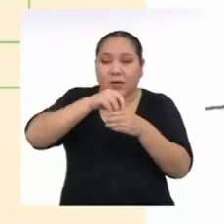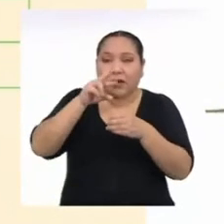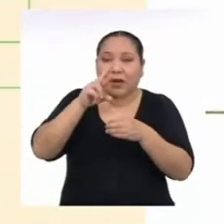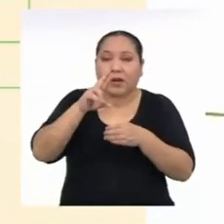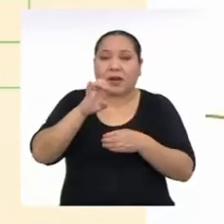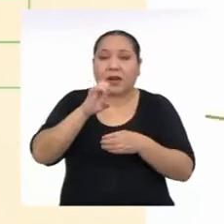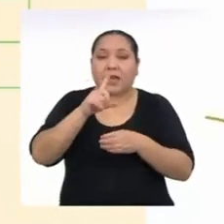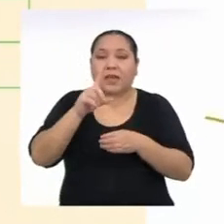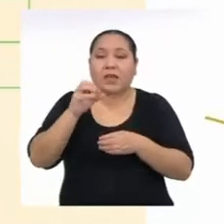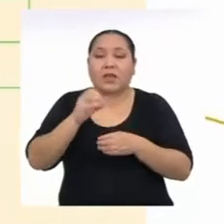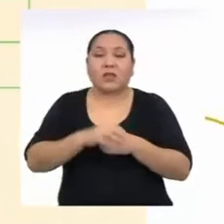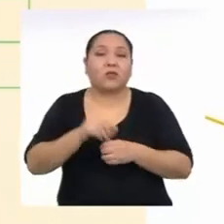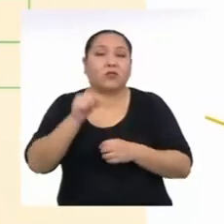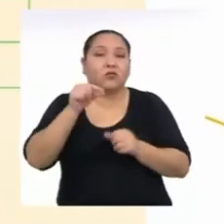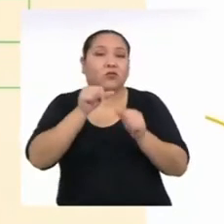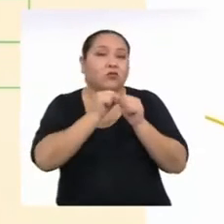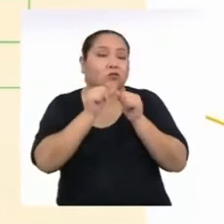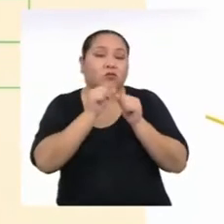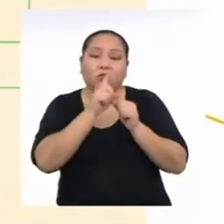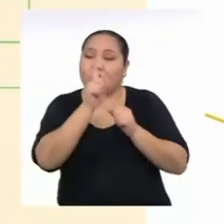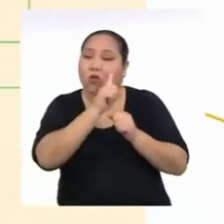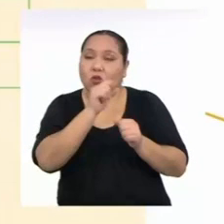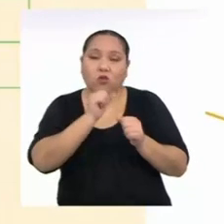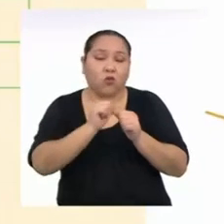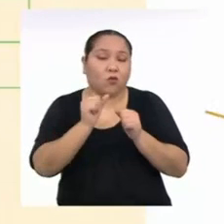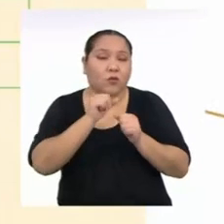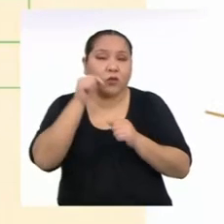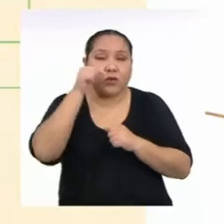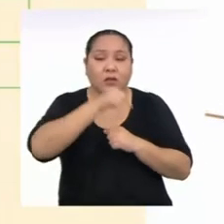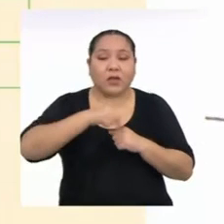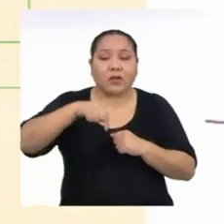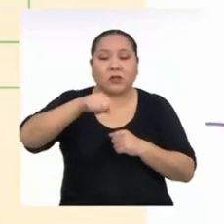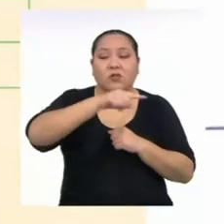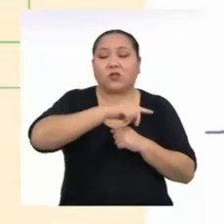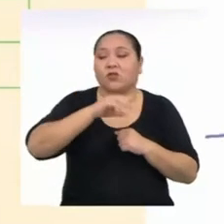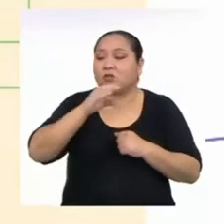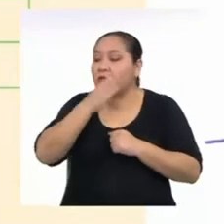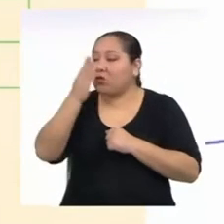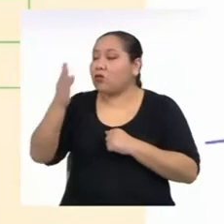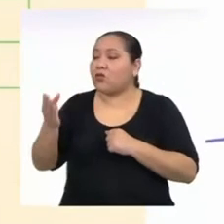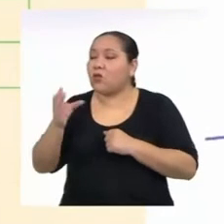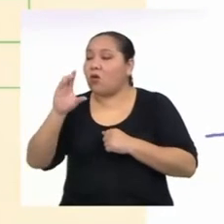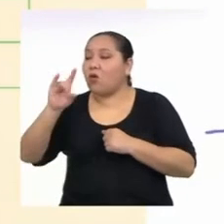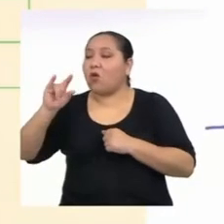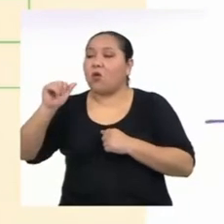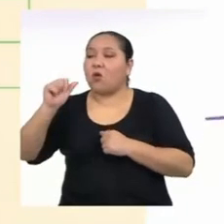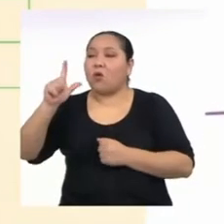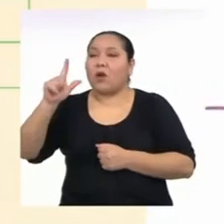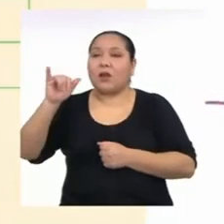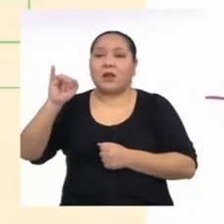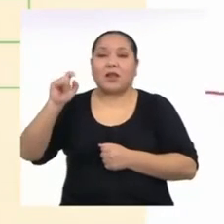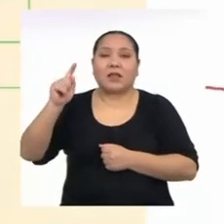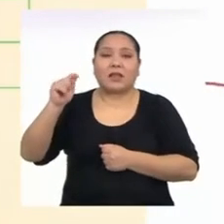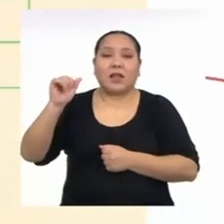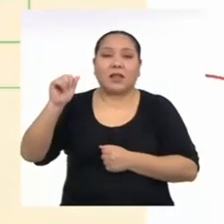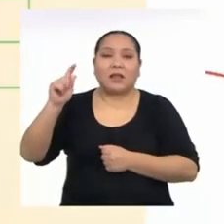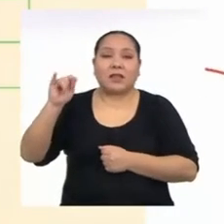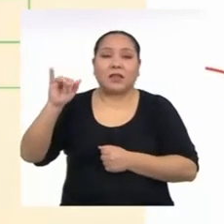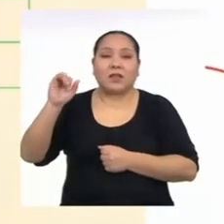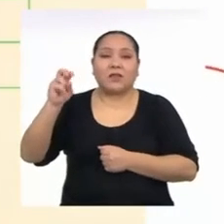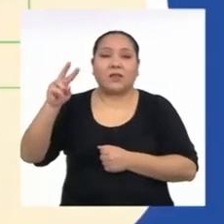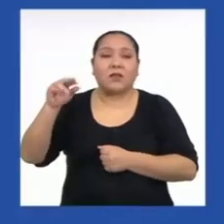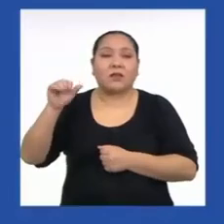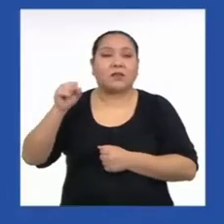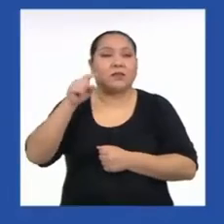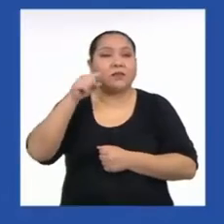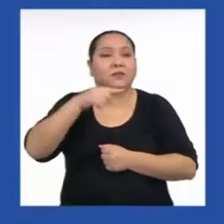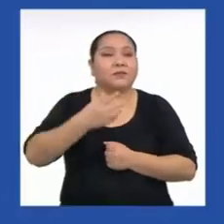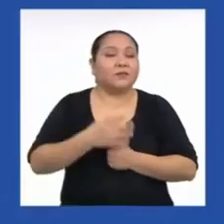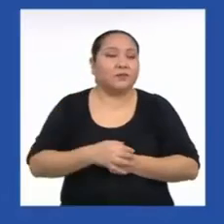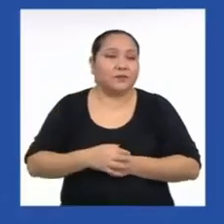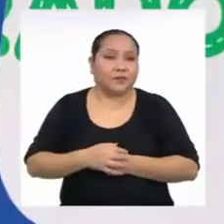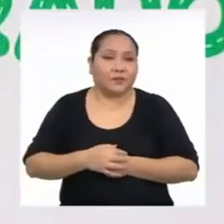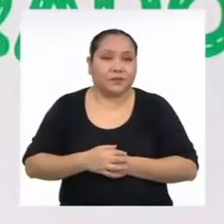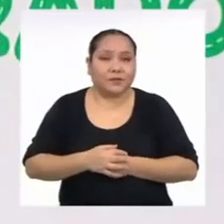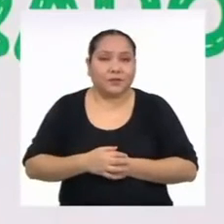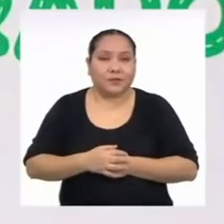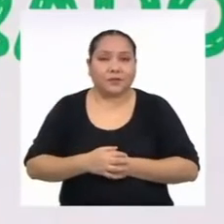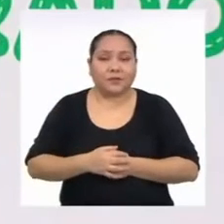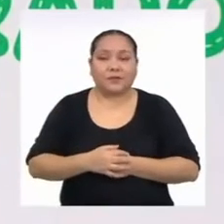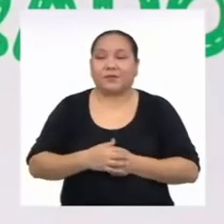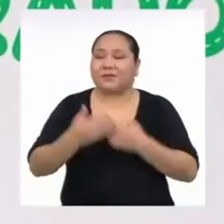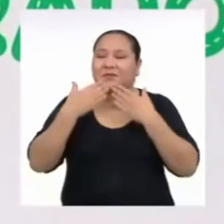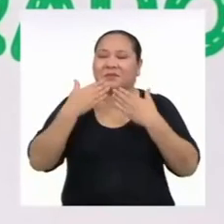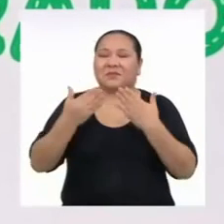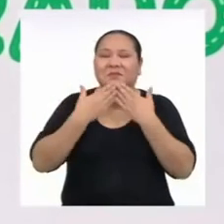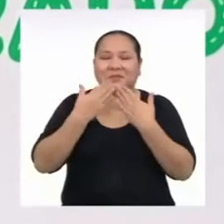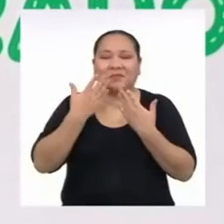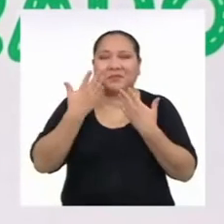no numéricos y por lo tanto son variables cualitativas. El cuadro se vería de la siguiente manera.